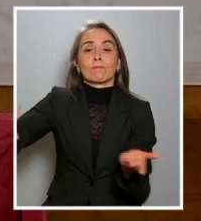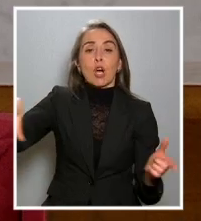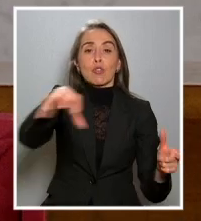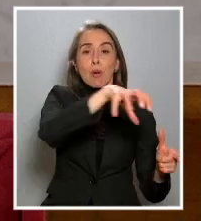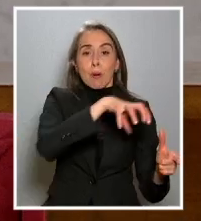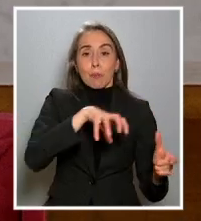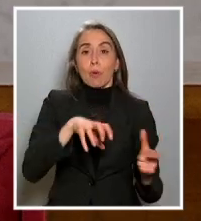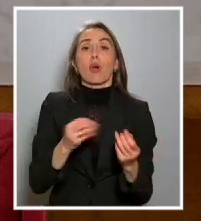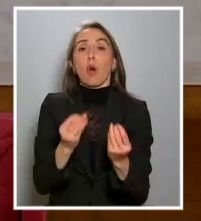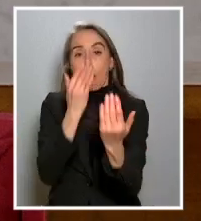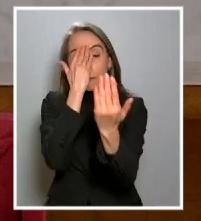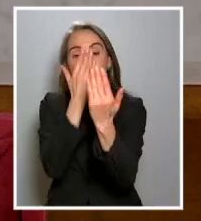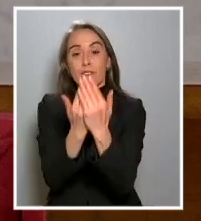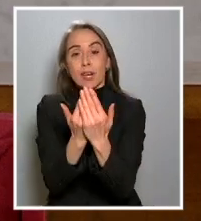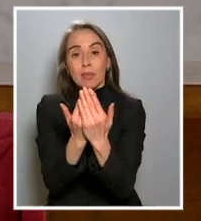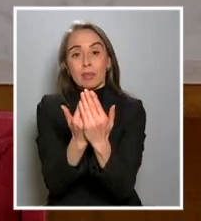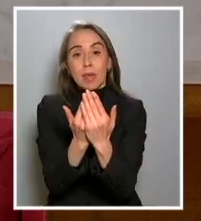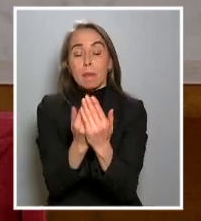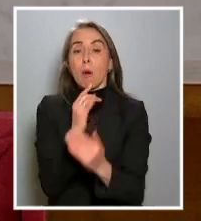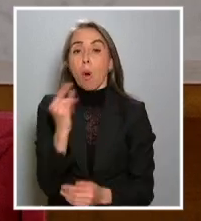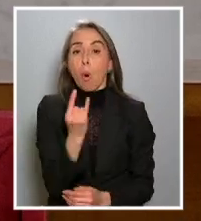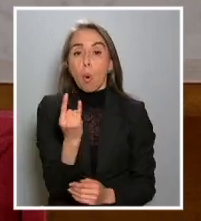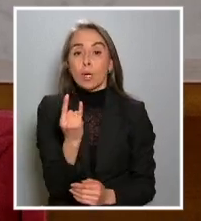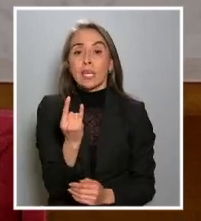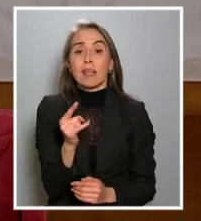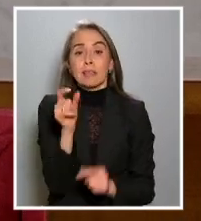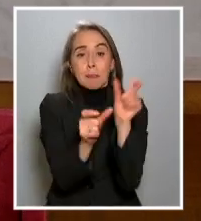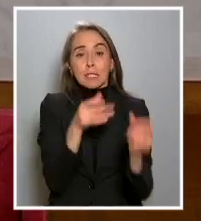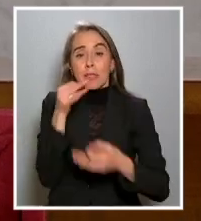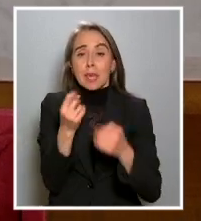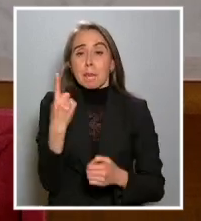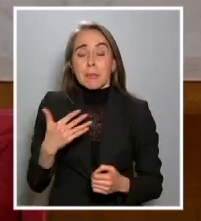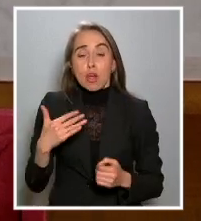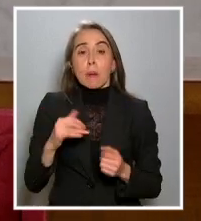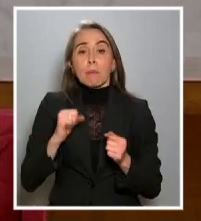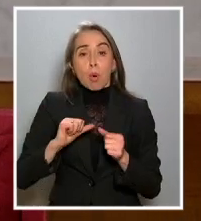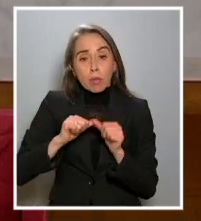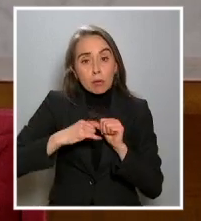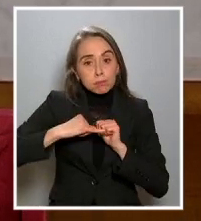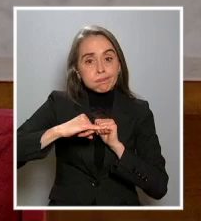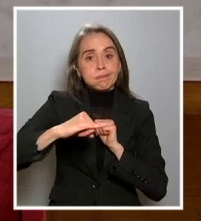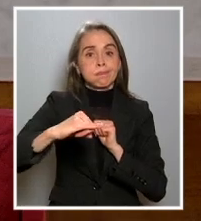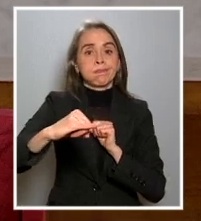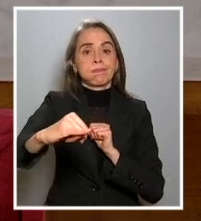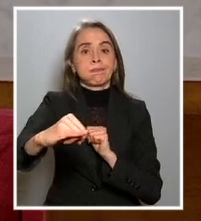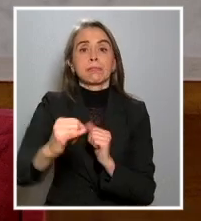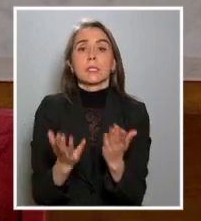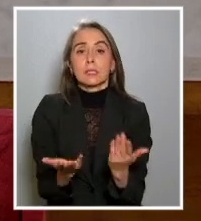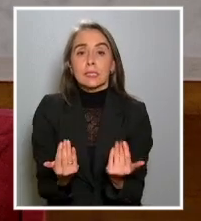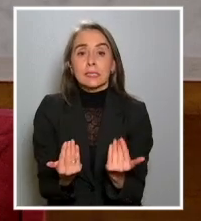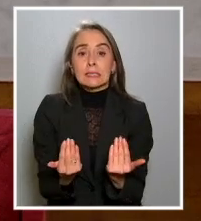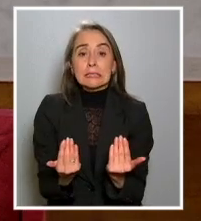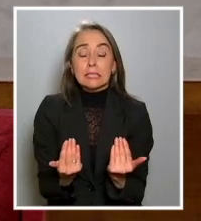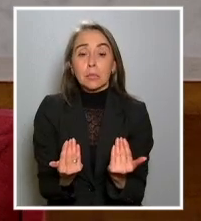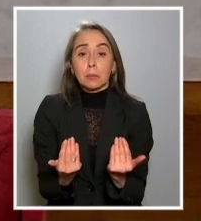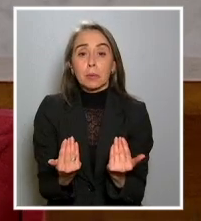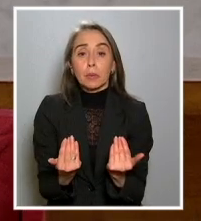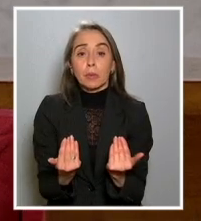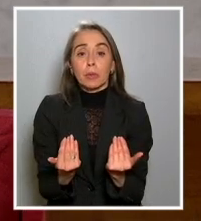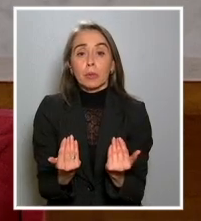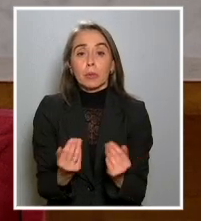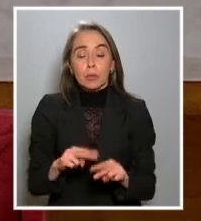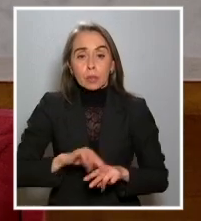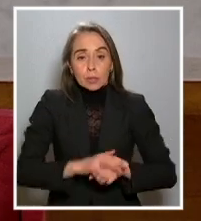Para enfrentar las urgencias y prioridades de manera sostenible en el tiempo, necesitamos que